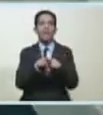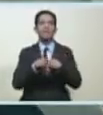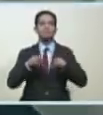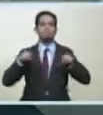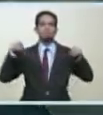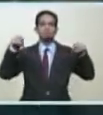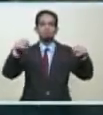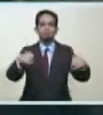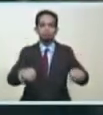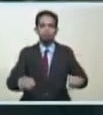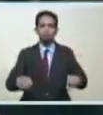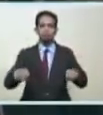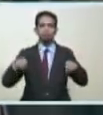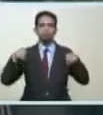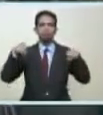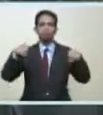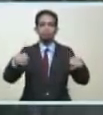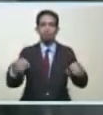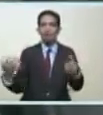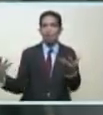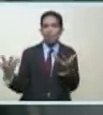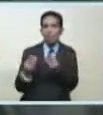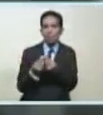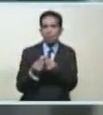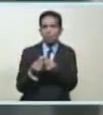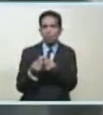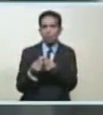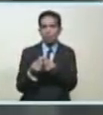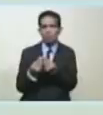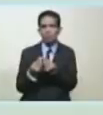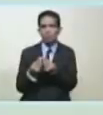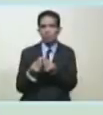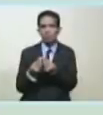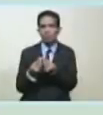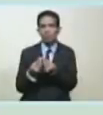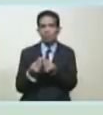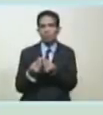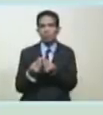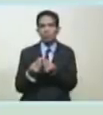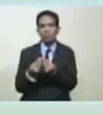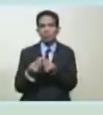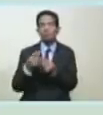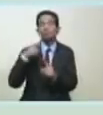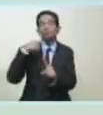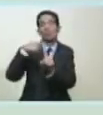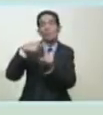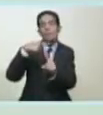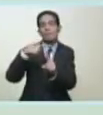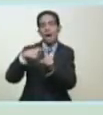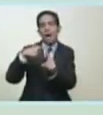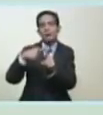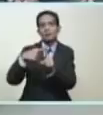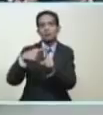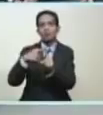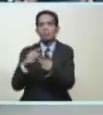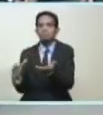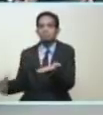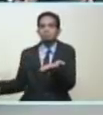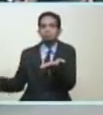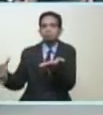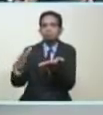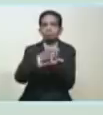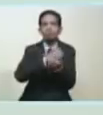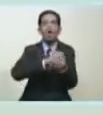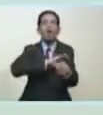dos, uno, dos. Si sumamos en un todo